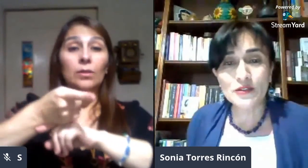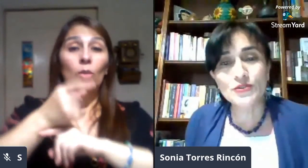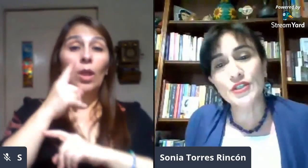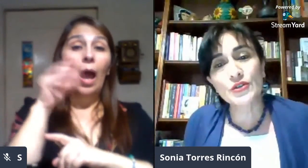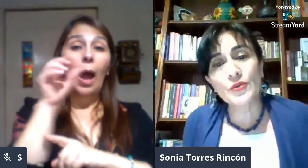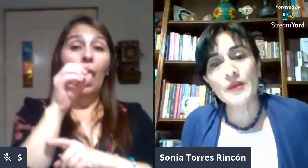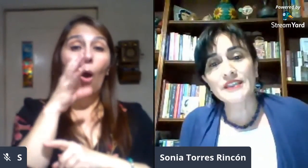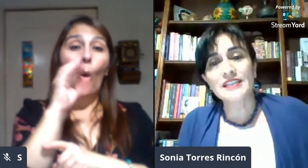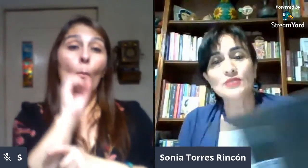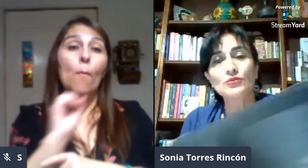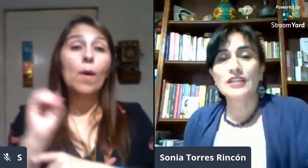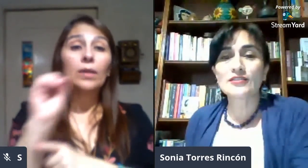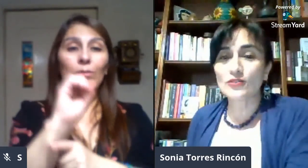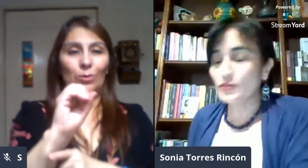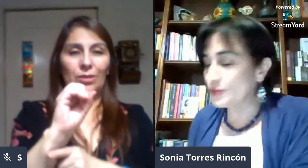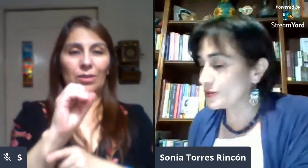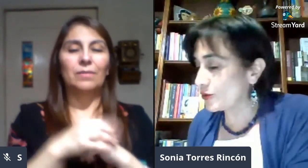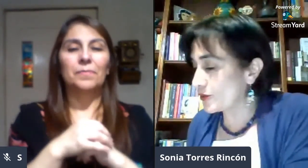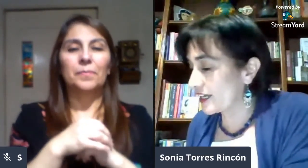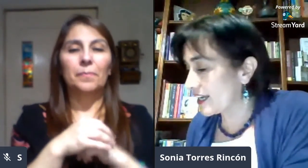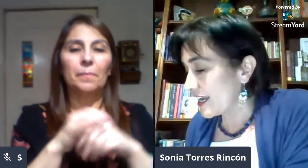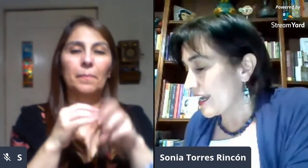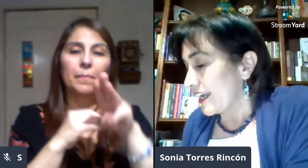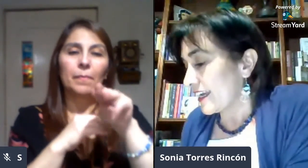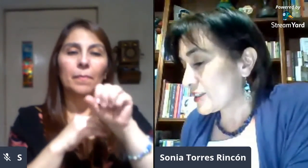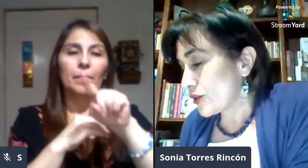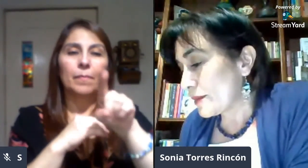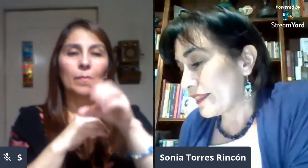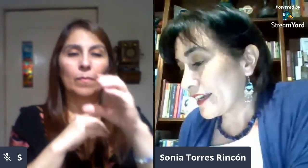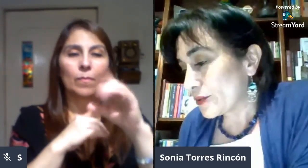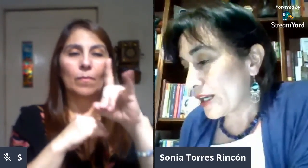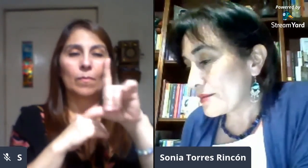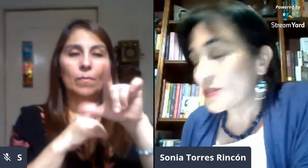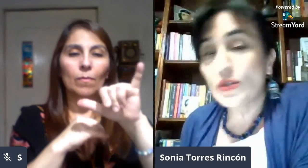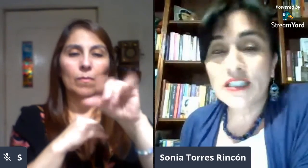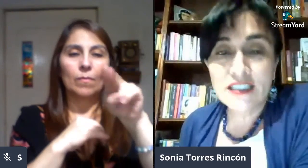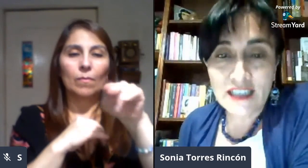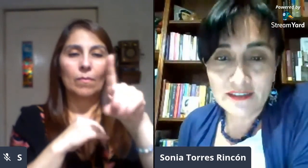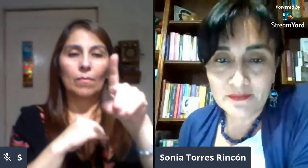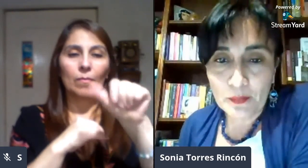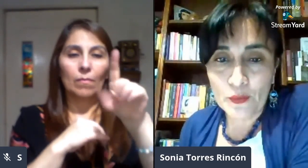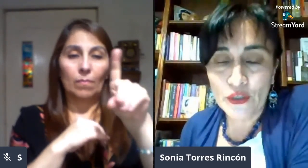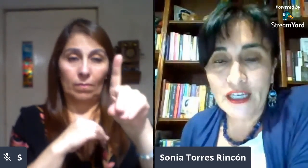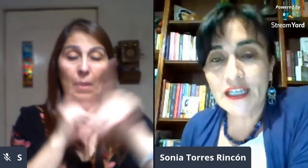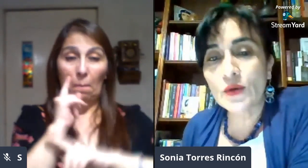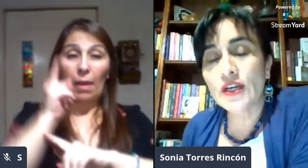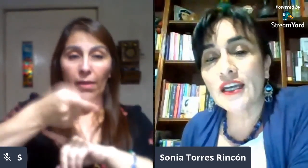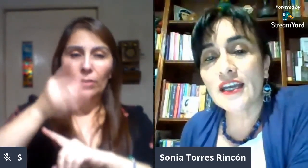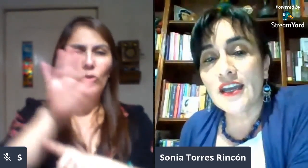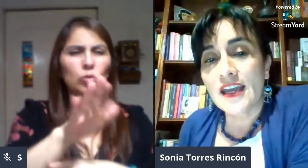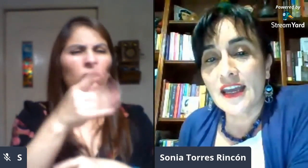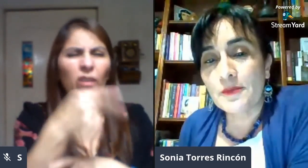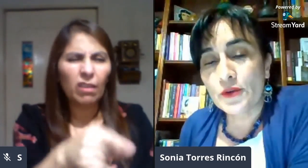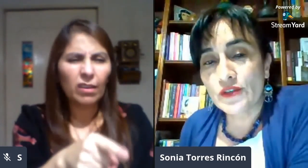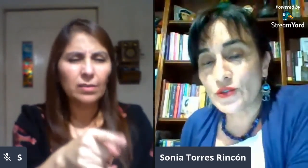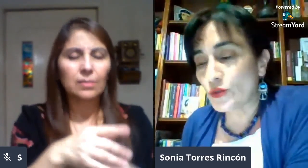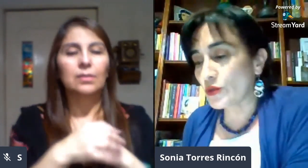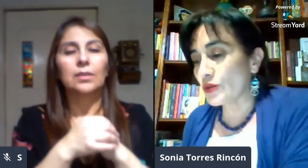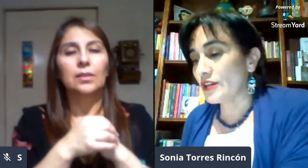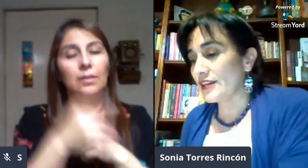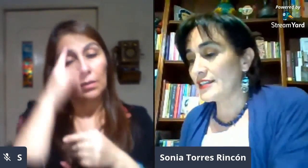Al respecto, yo quiero compartirles un texto sobre eso del mandato de la masculinidad, porque creo que